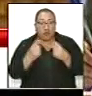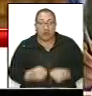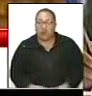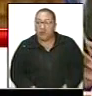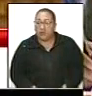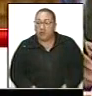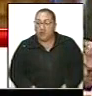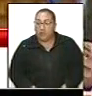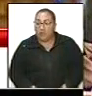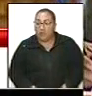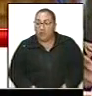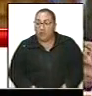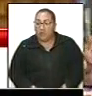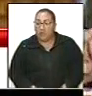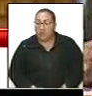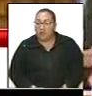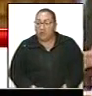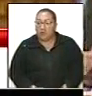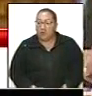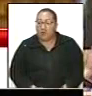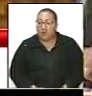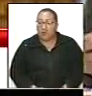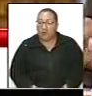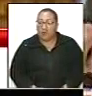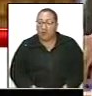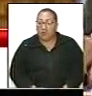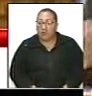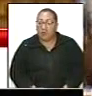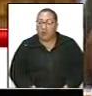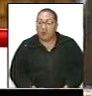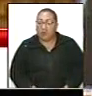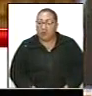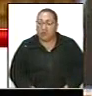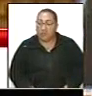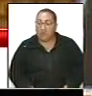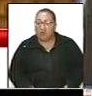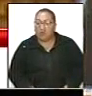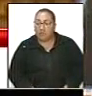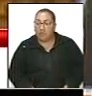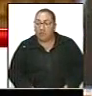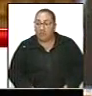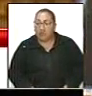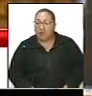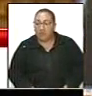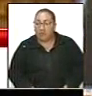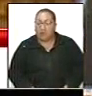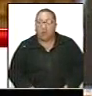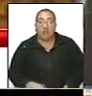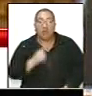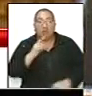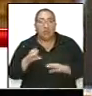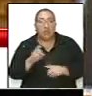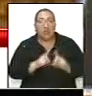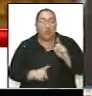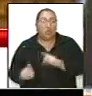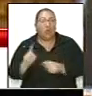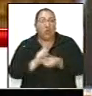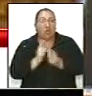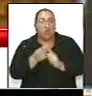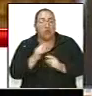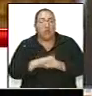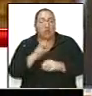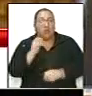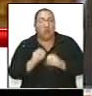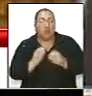las universidades. Por otra parte, estamos haciendo algunos cambios a lo que tiene que ver con las modificaciones